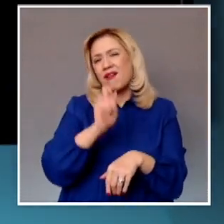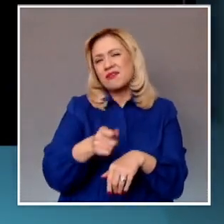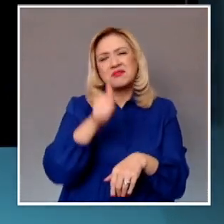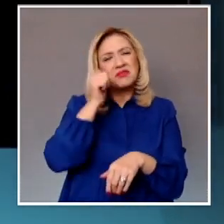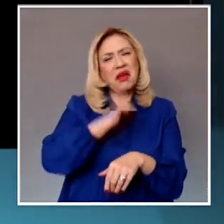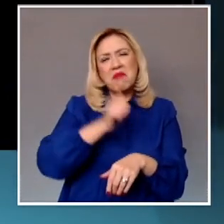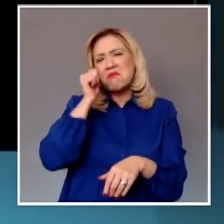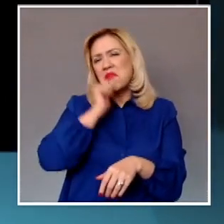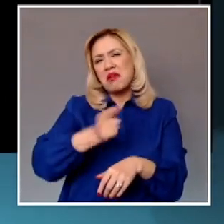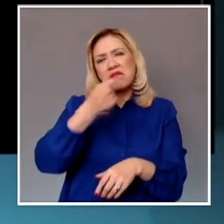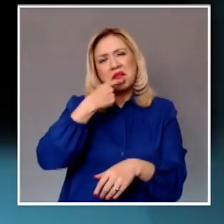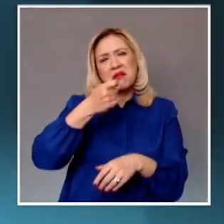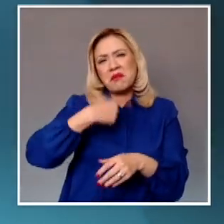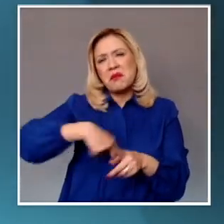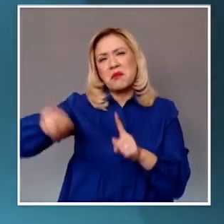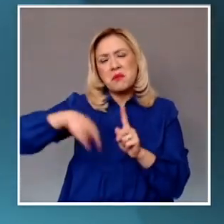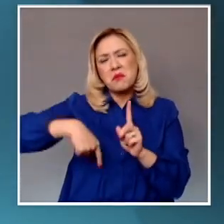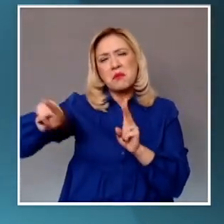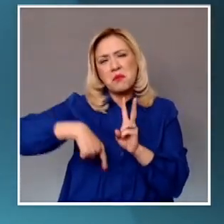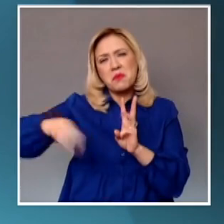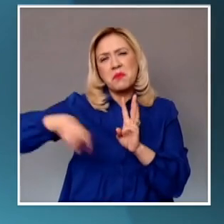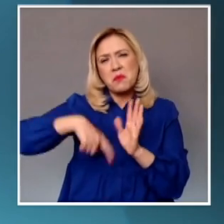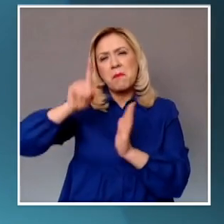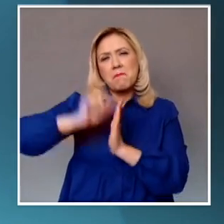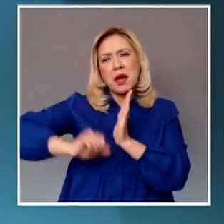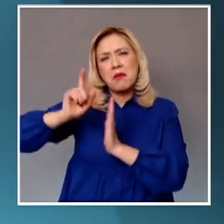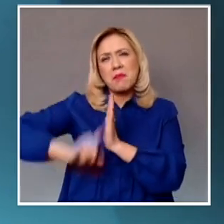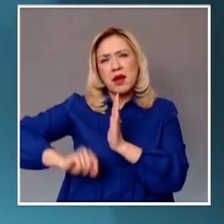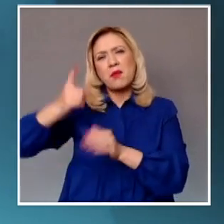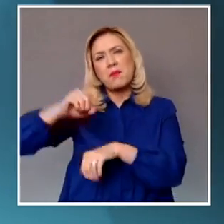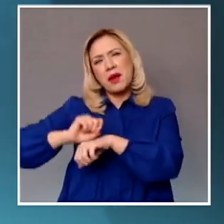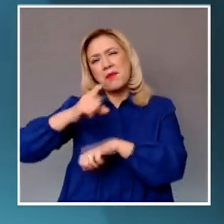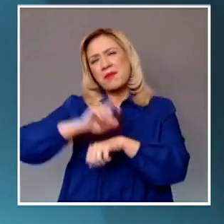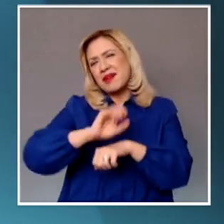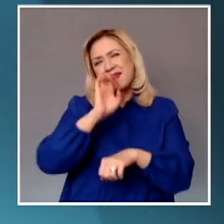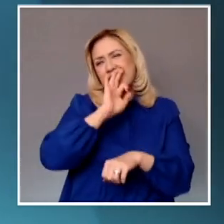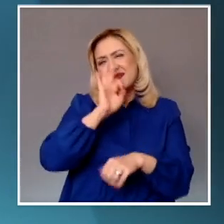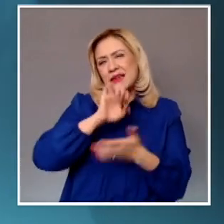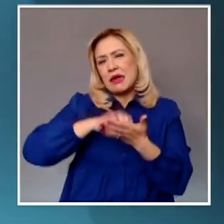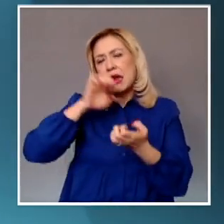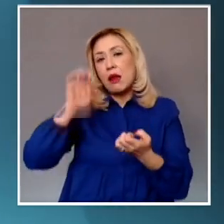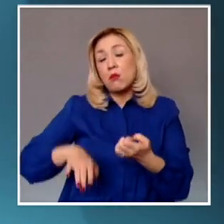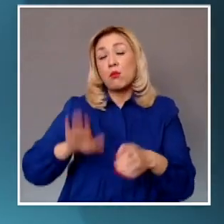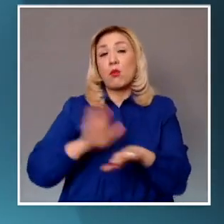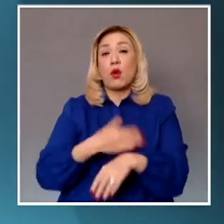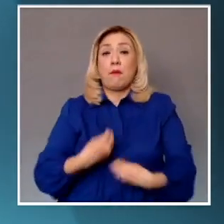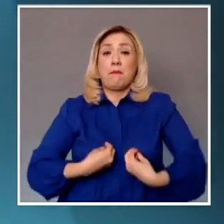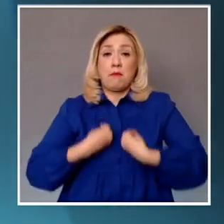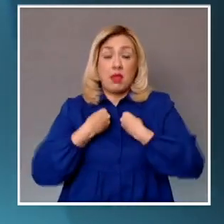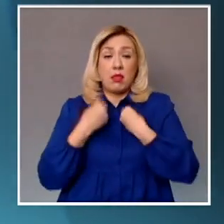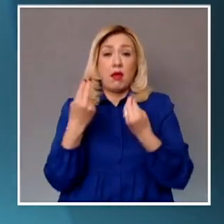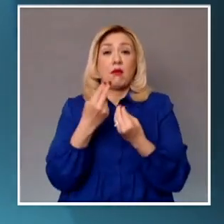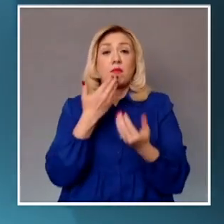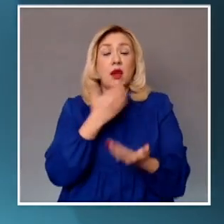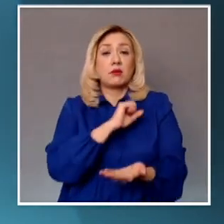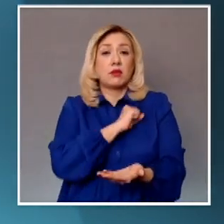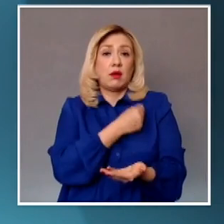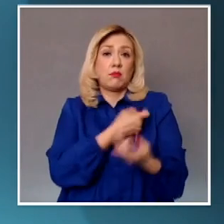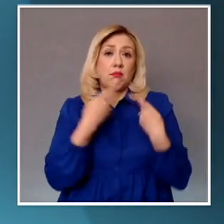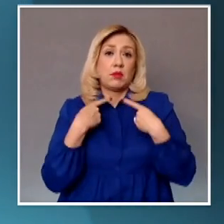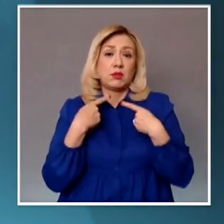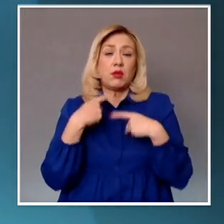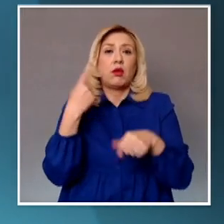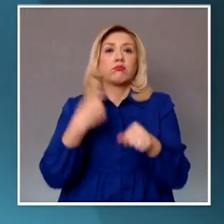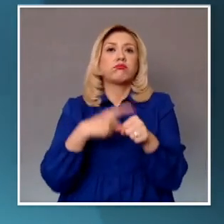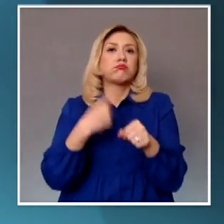garantizar este derecho, ya que de ello depende la vida, la integridad y la seguridad de las personas. En el caso concreto, la sala concedió